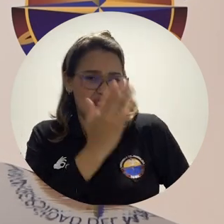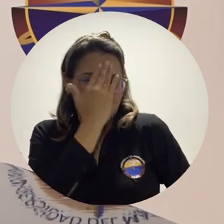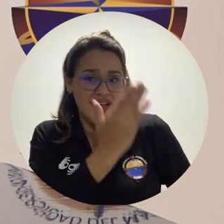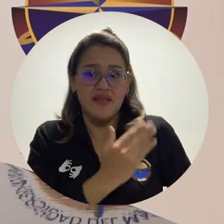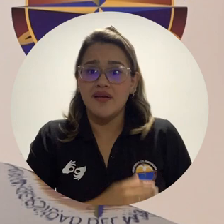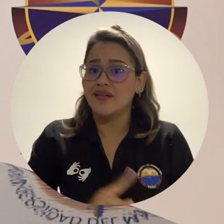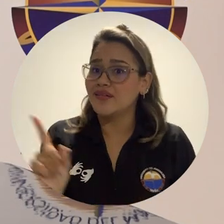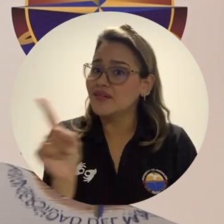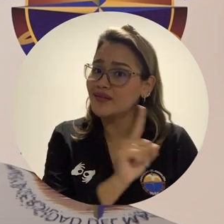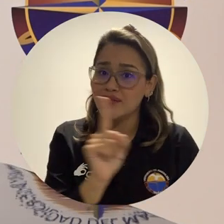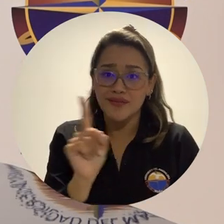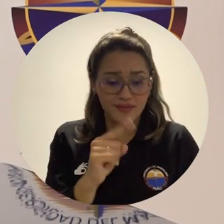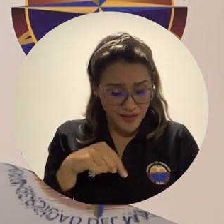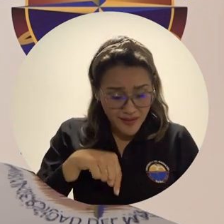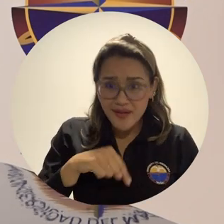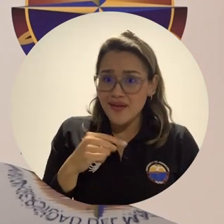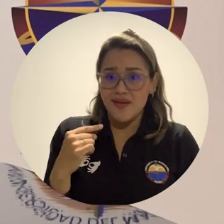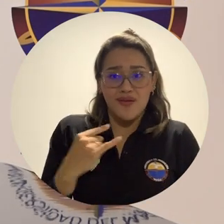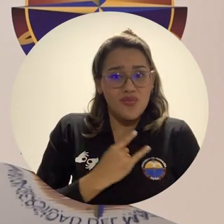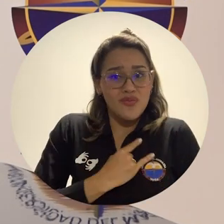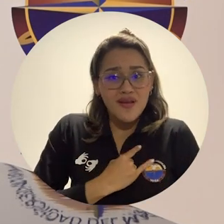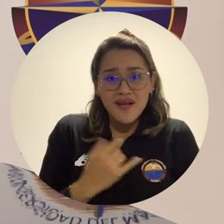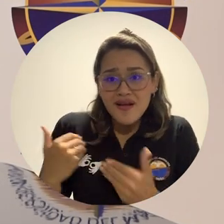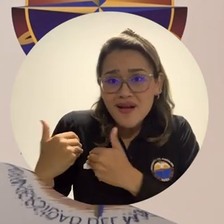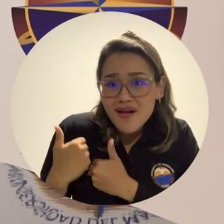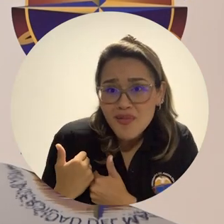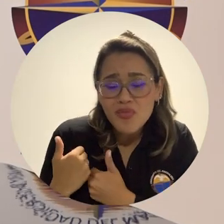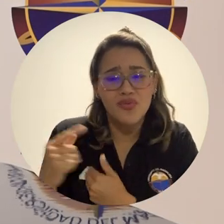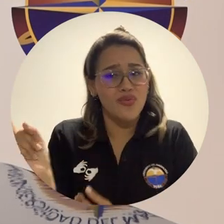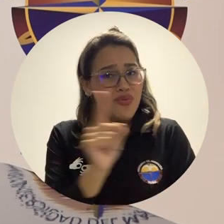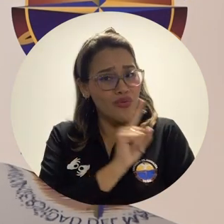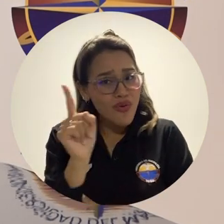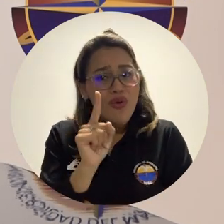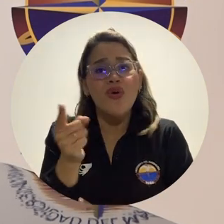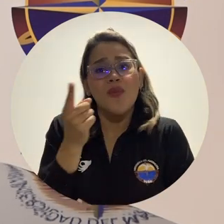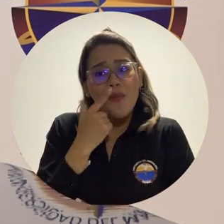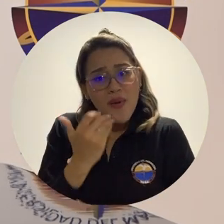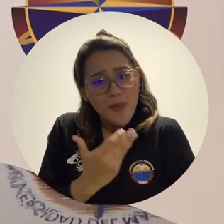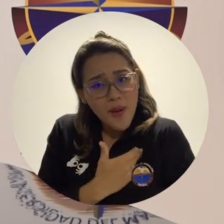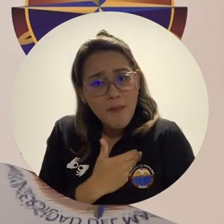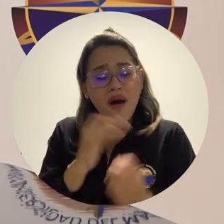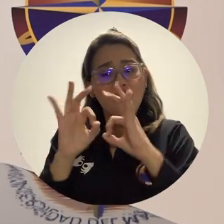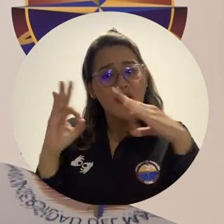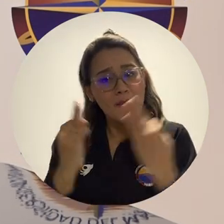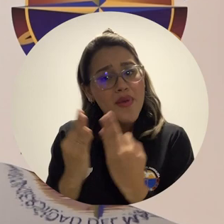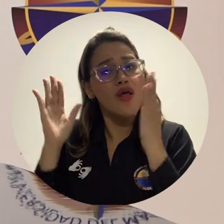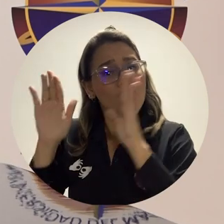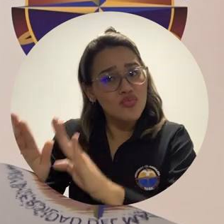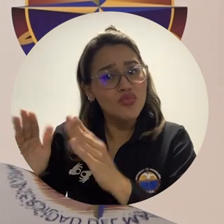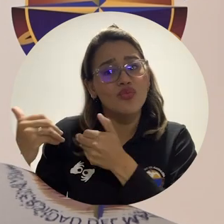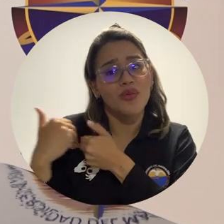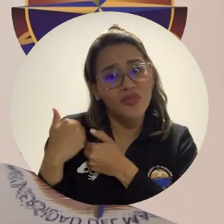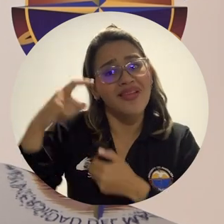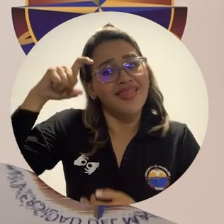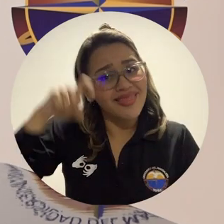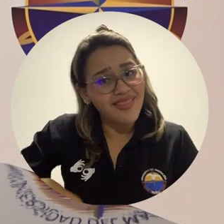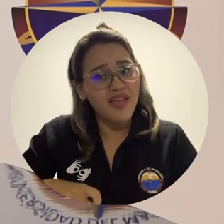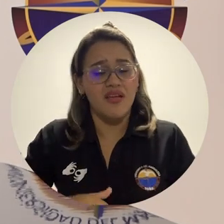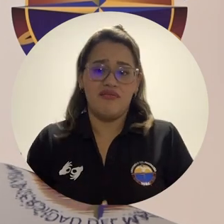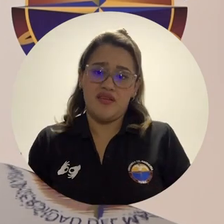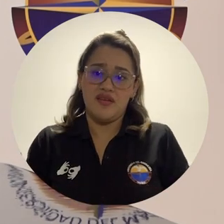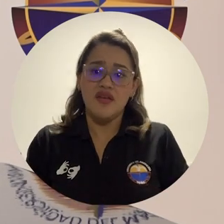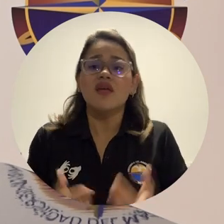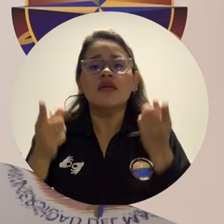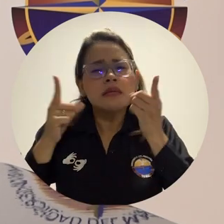de los jóvenes. Las familias tienen un gran compromiso con ellos desde el principio, desde que llegan al mundo. Tenemos que enseñar a nuestros niños,